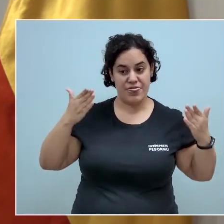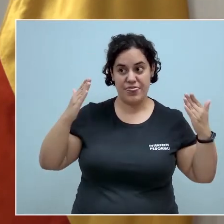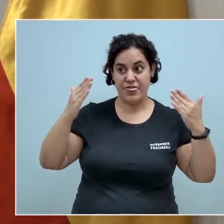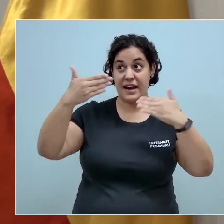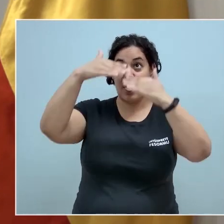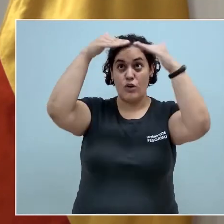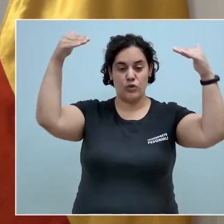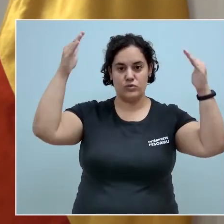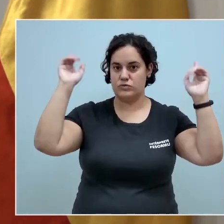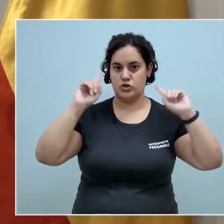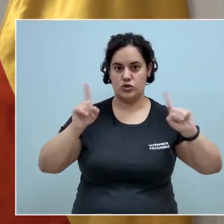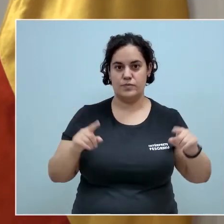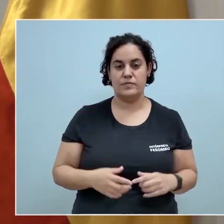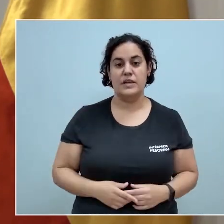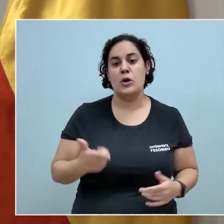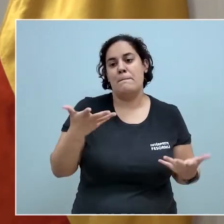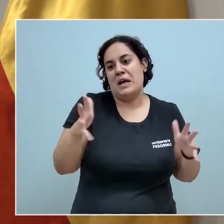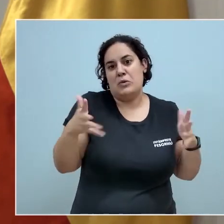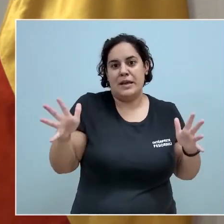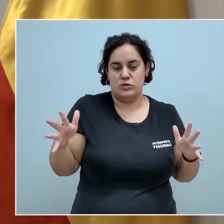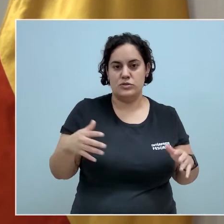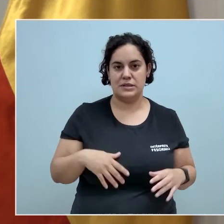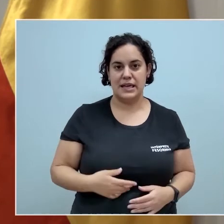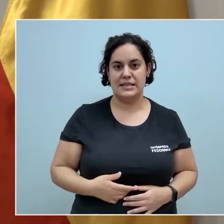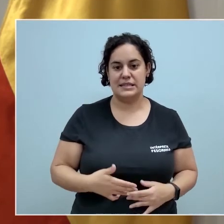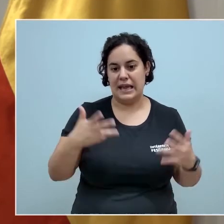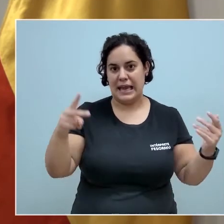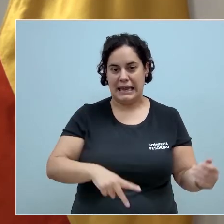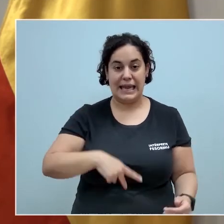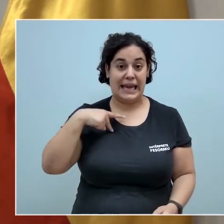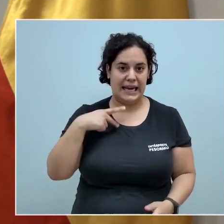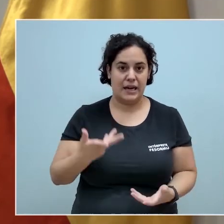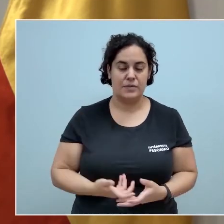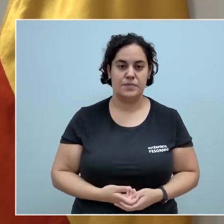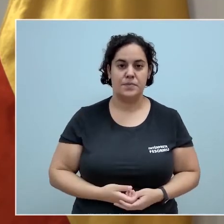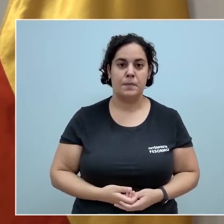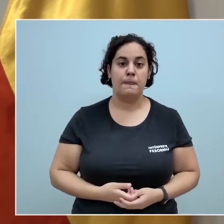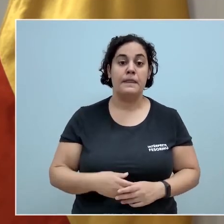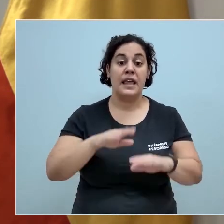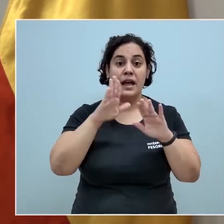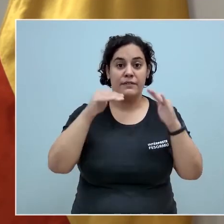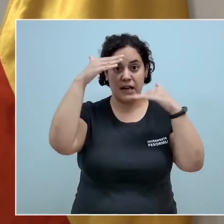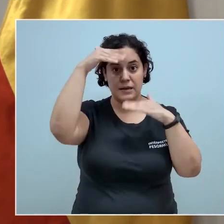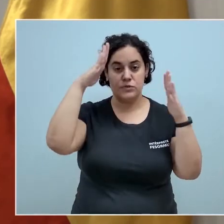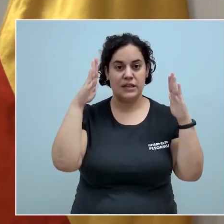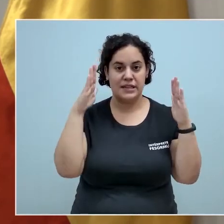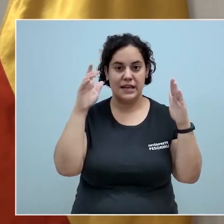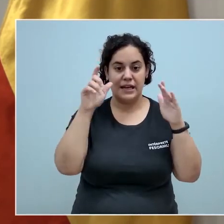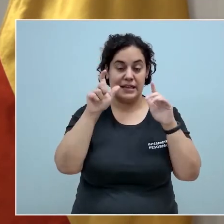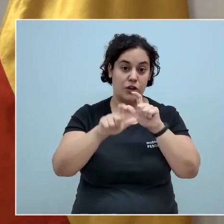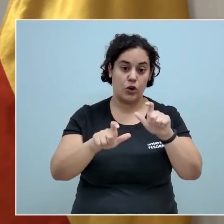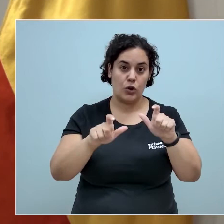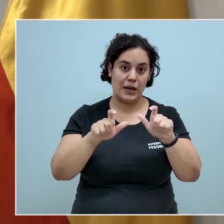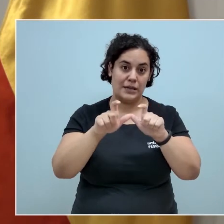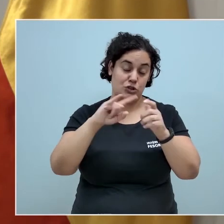diciendo por encima de las cosas que se van a detallar en la orden que hemos tenido en cuenta. Pero al final hemos atendido a lo que nos han marcado los